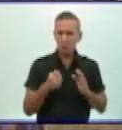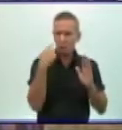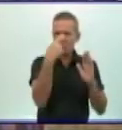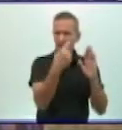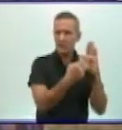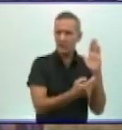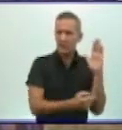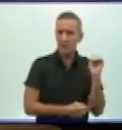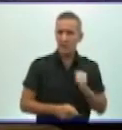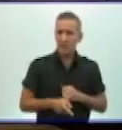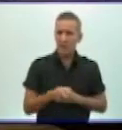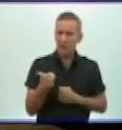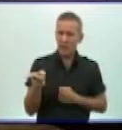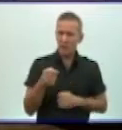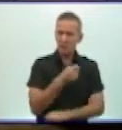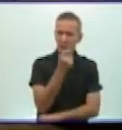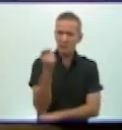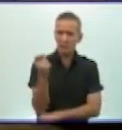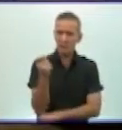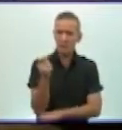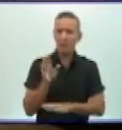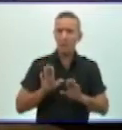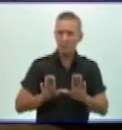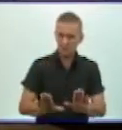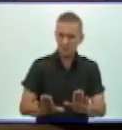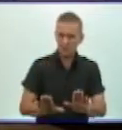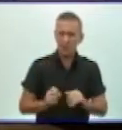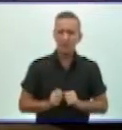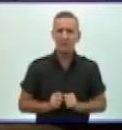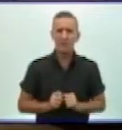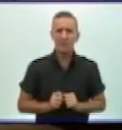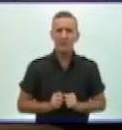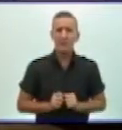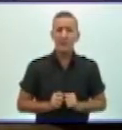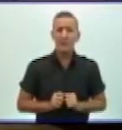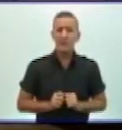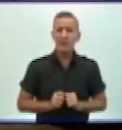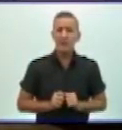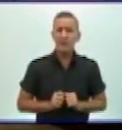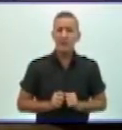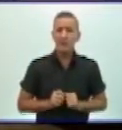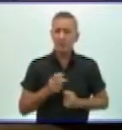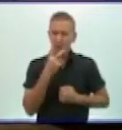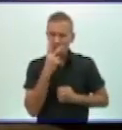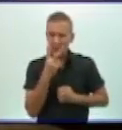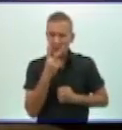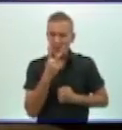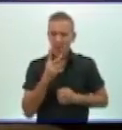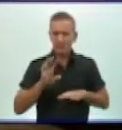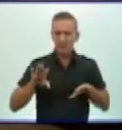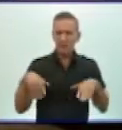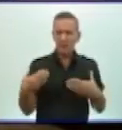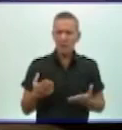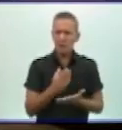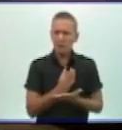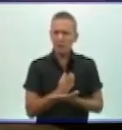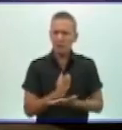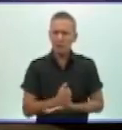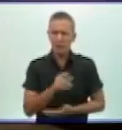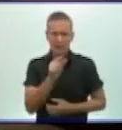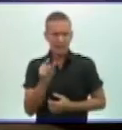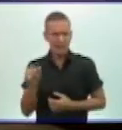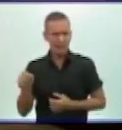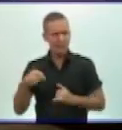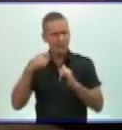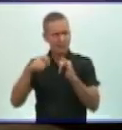usted, profesora, le propongo hacer una pausa, igual que ustedes, queridos amigos y televidentes, y vamos a ver cómo andan mis estudiantes con la pequeña dramatización